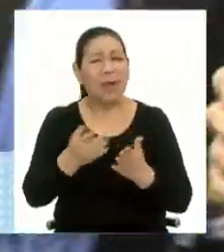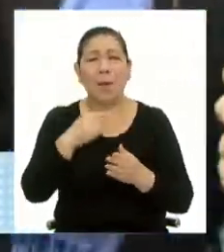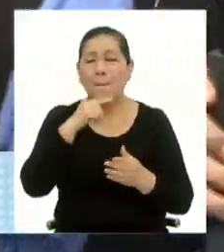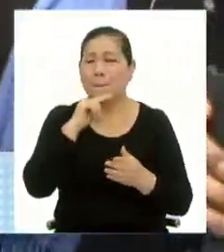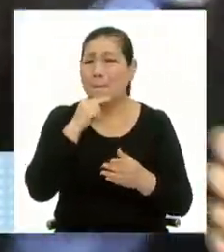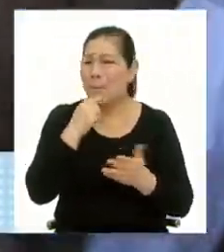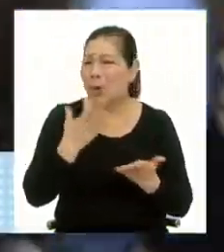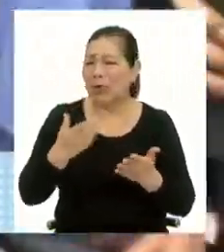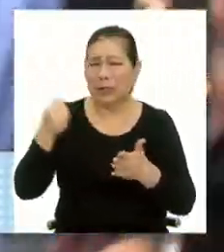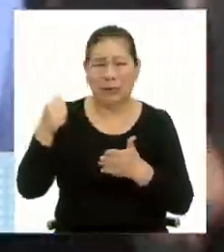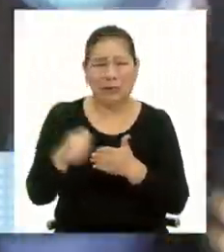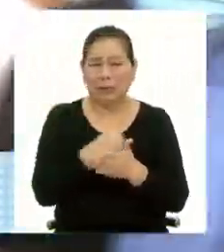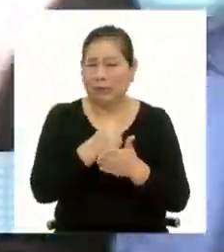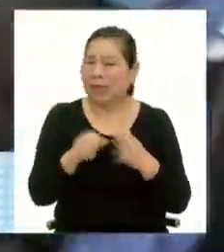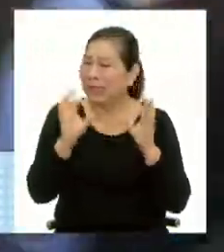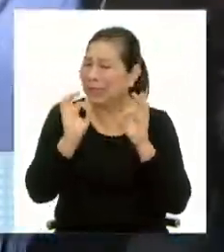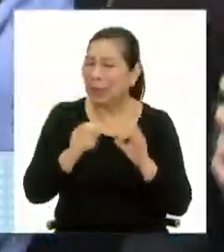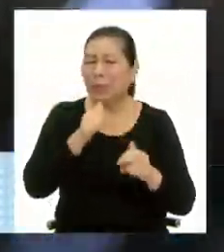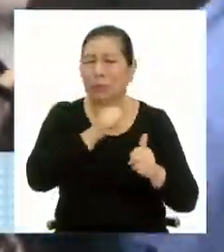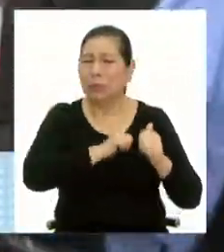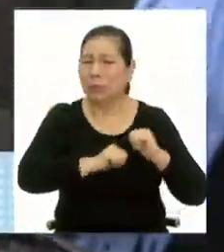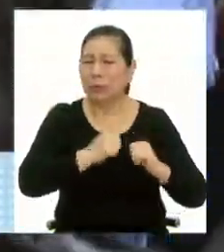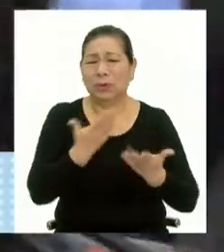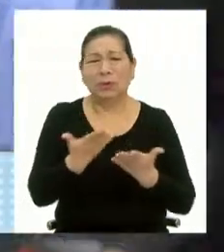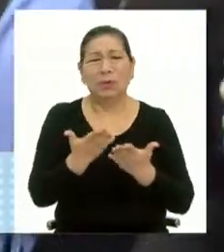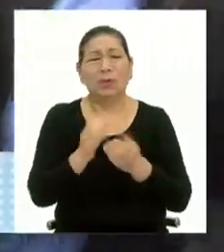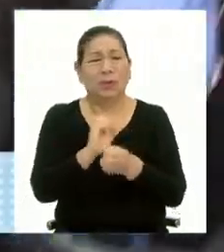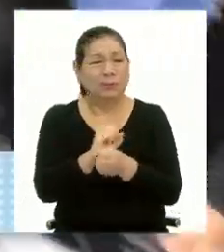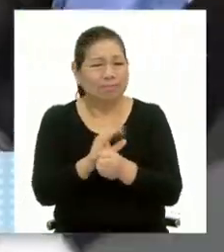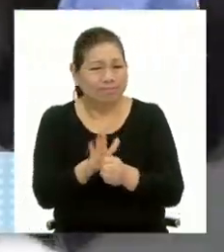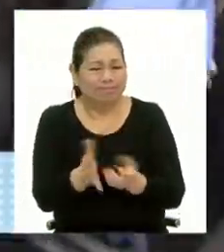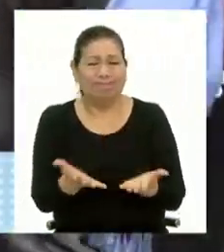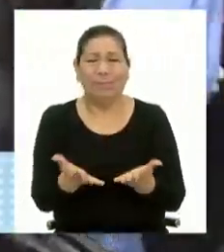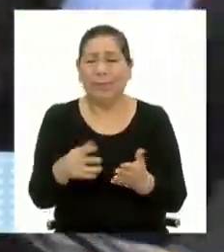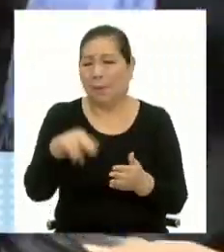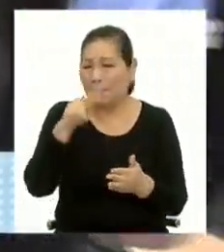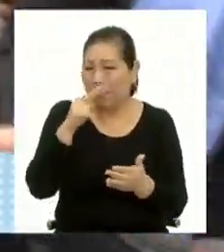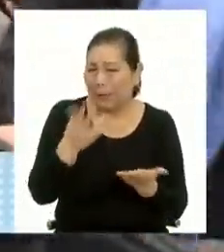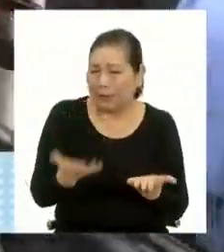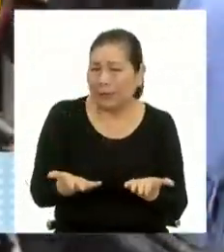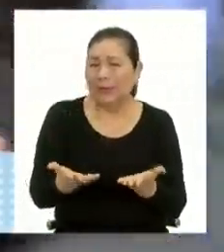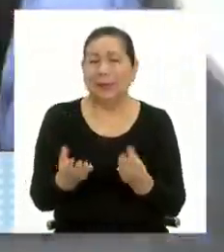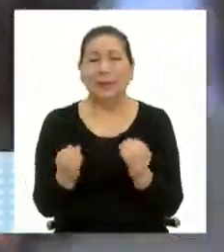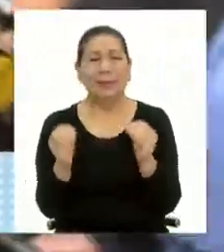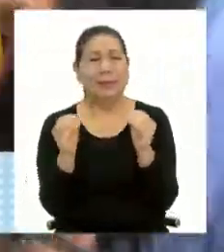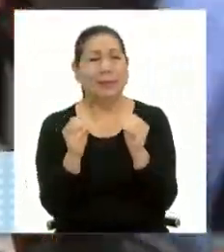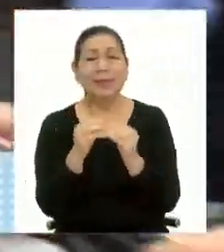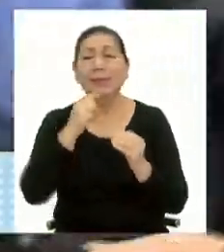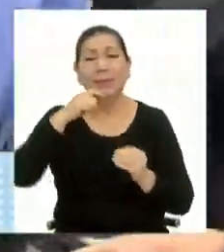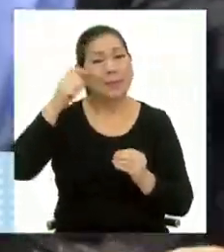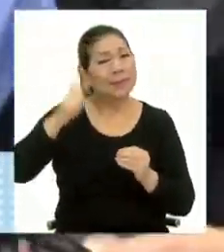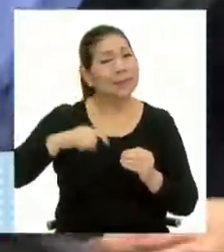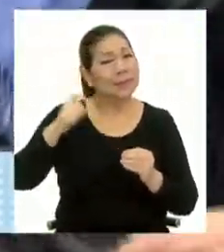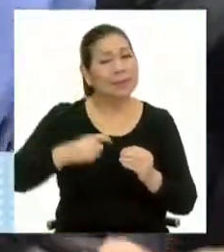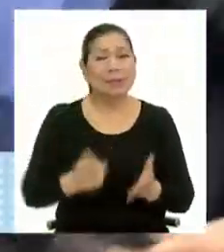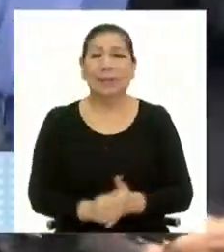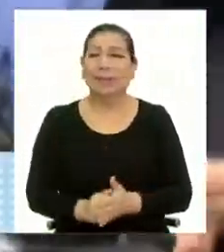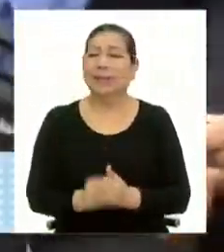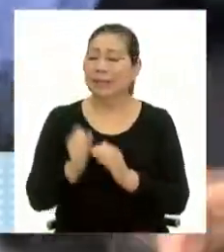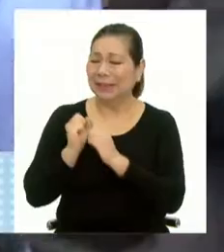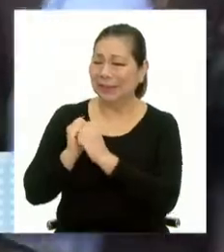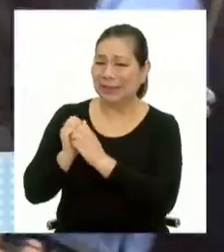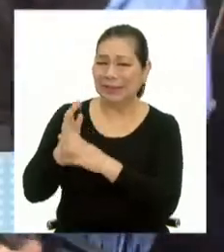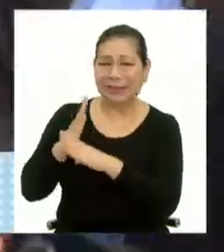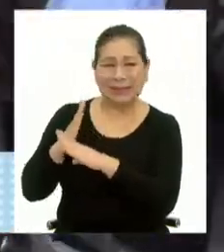Lamentablemente la violencia contra la mujer es otra de las pandemias que hay en el país y por eso es que es necesario